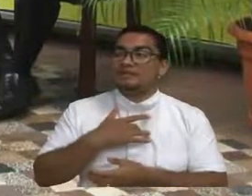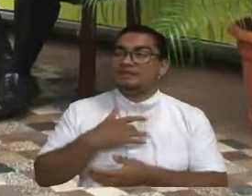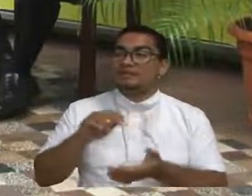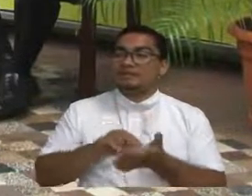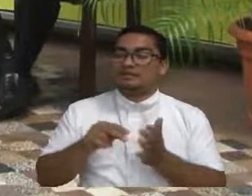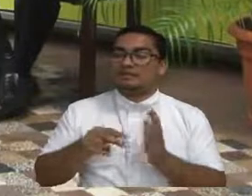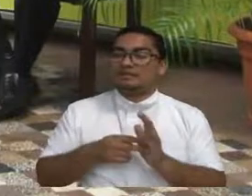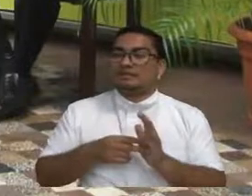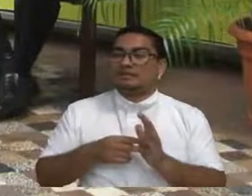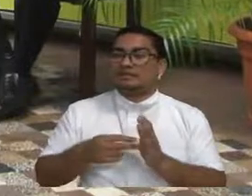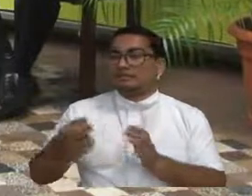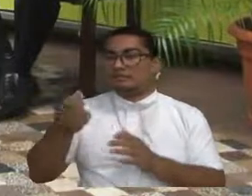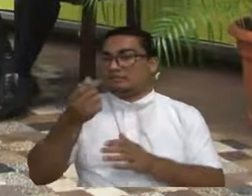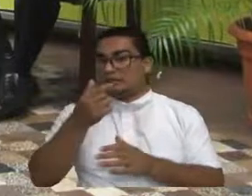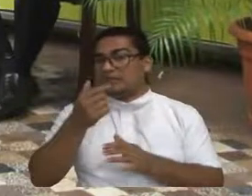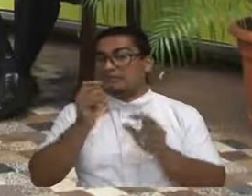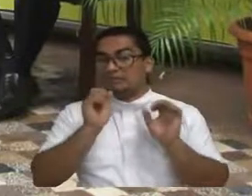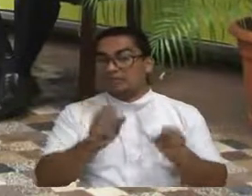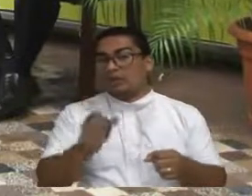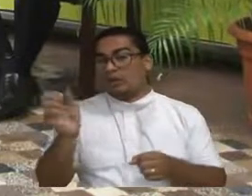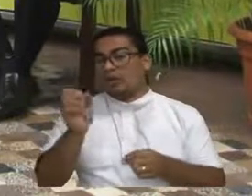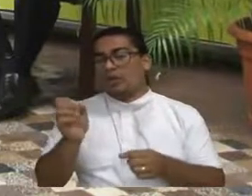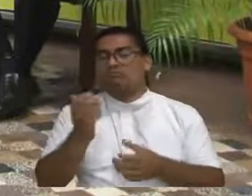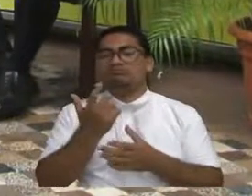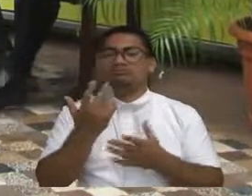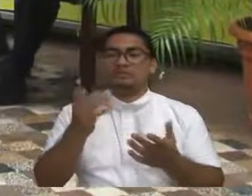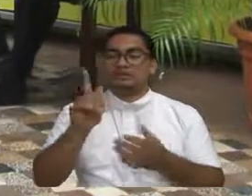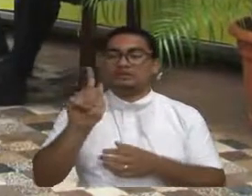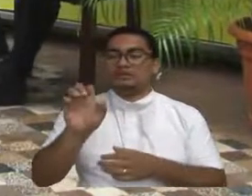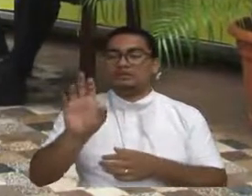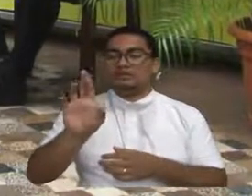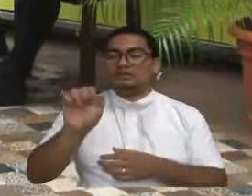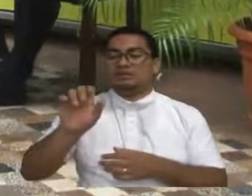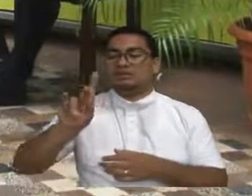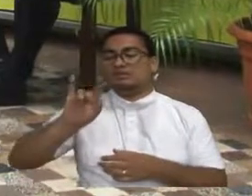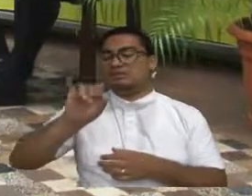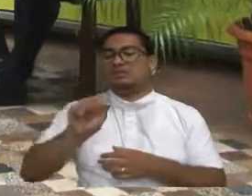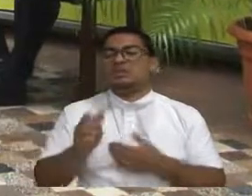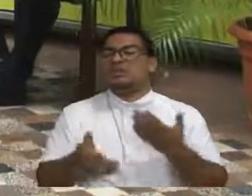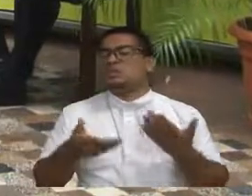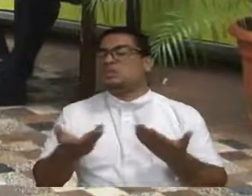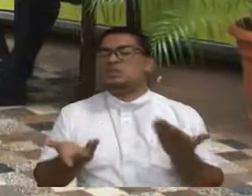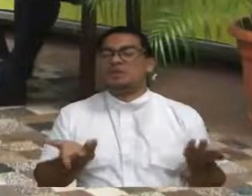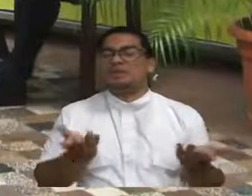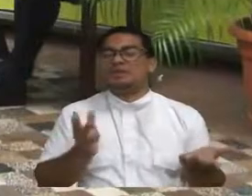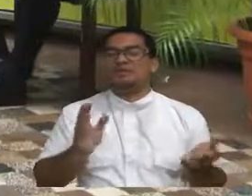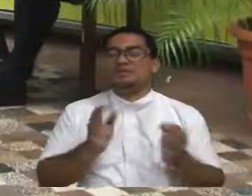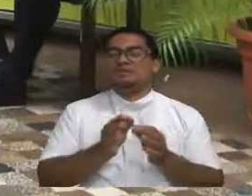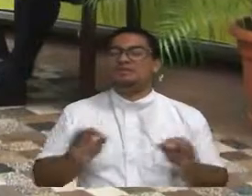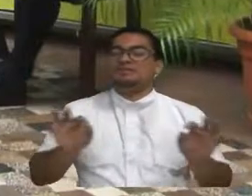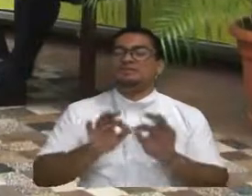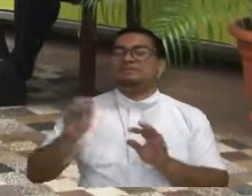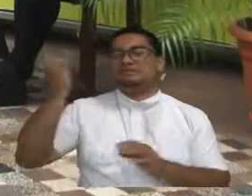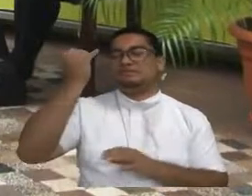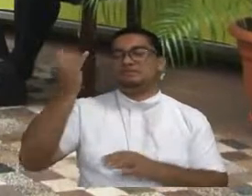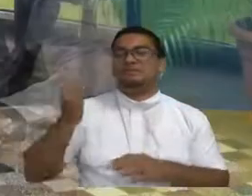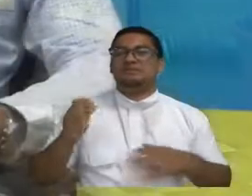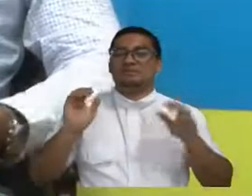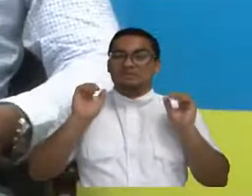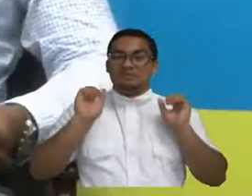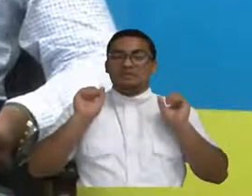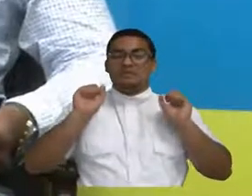no lo use? Solo con terapia, ¿verdad? ¿Qué terapia? Hablando de las terapias, ¿qué terapias son idóneas o se